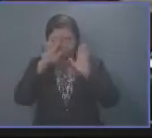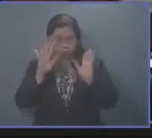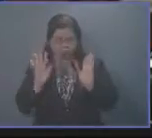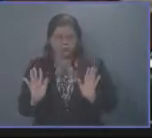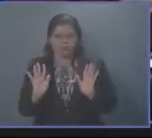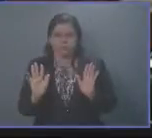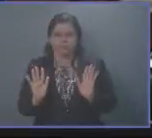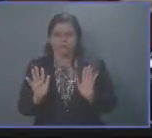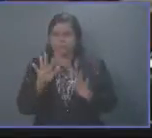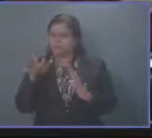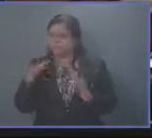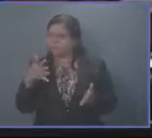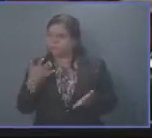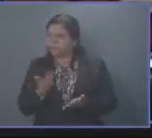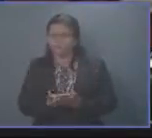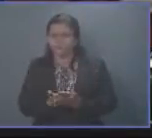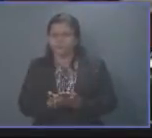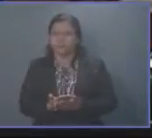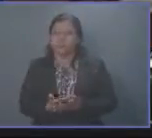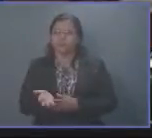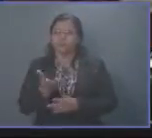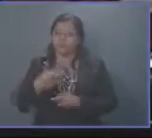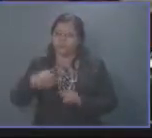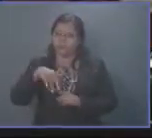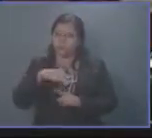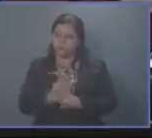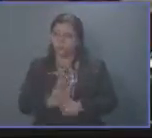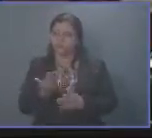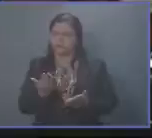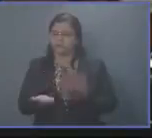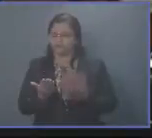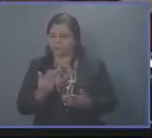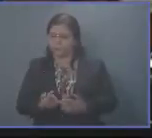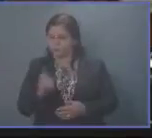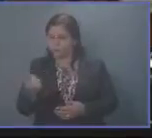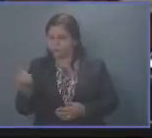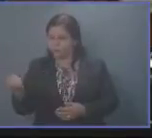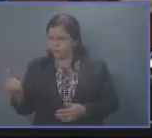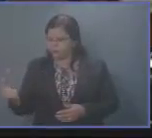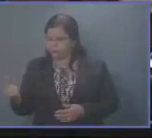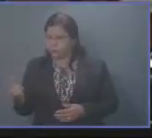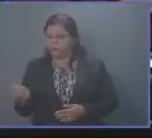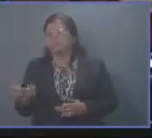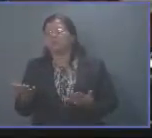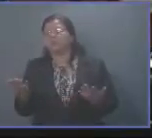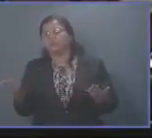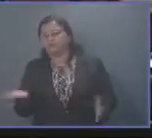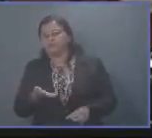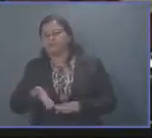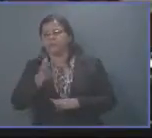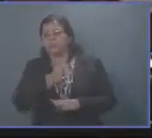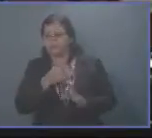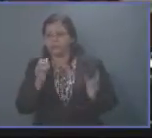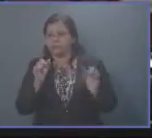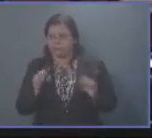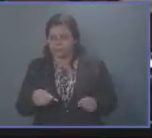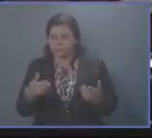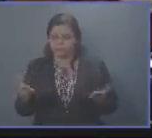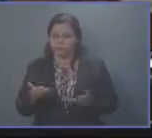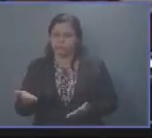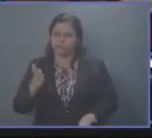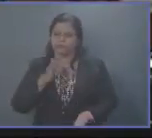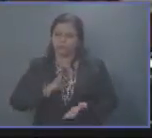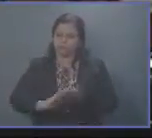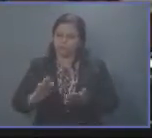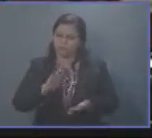detallada todos los términos y condiciones que se ofrezcan al tarjetaviente antes de que éste realice compra en